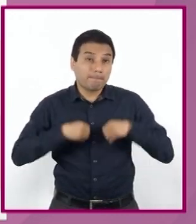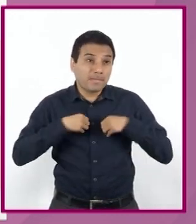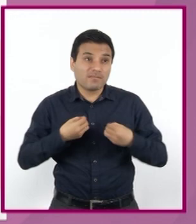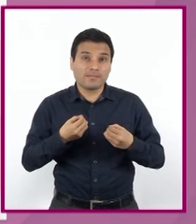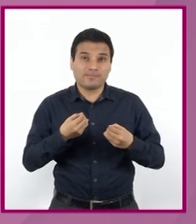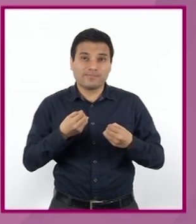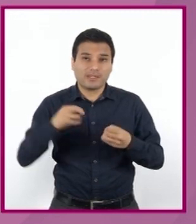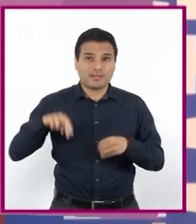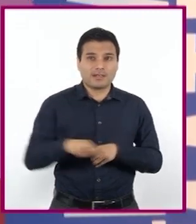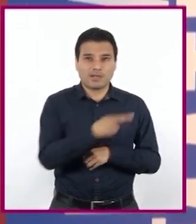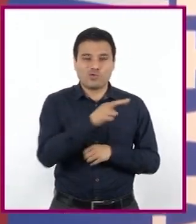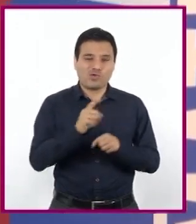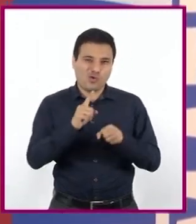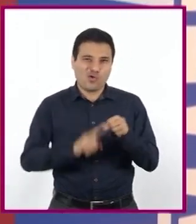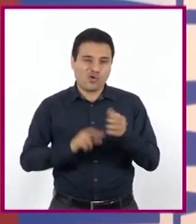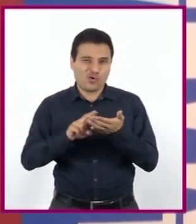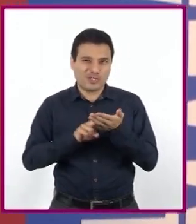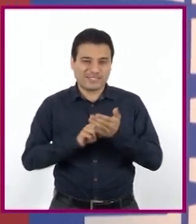inusual color.